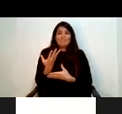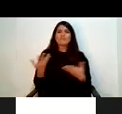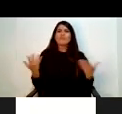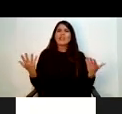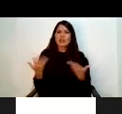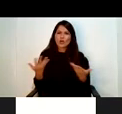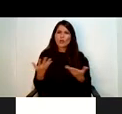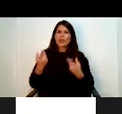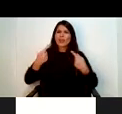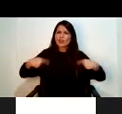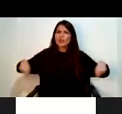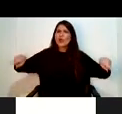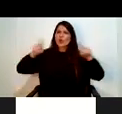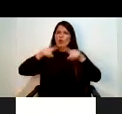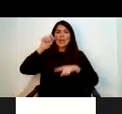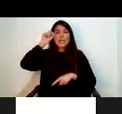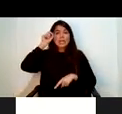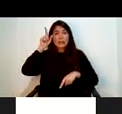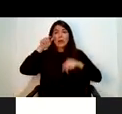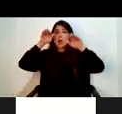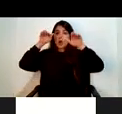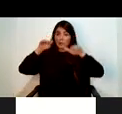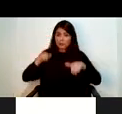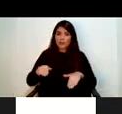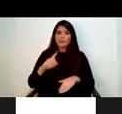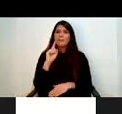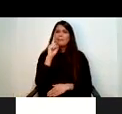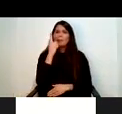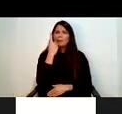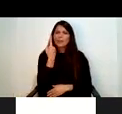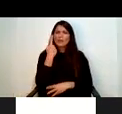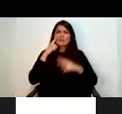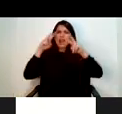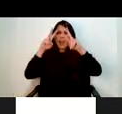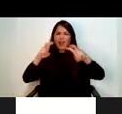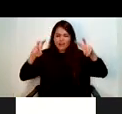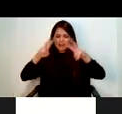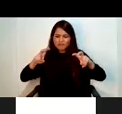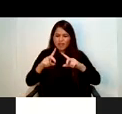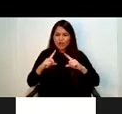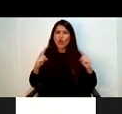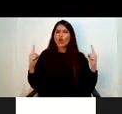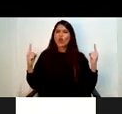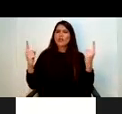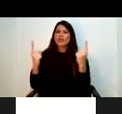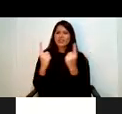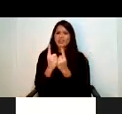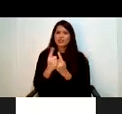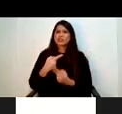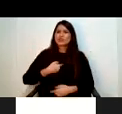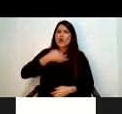todos entendamos lo mismo por problema? Lo primero tenemos que analizar el contexto. Si yo a ustedes les